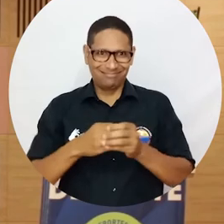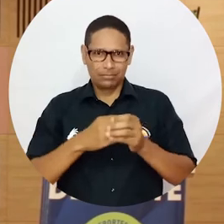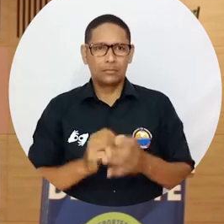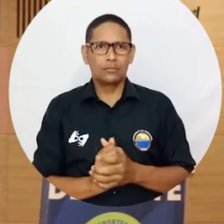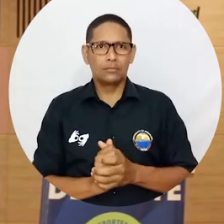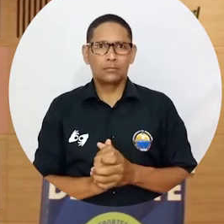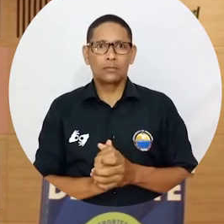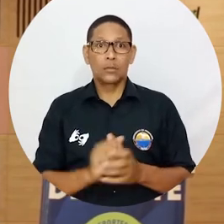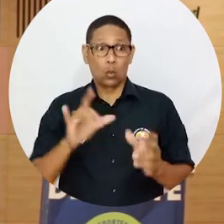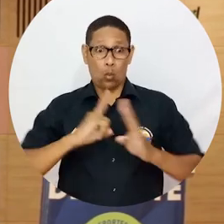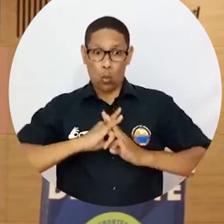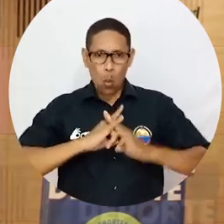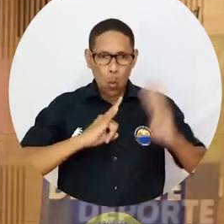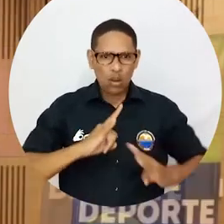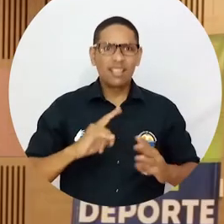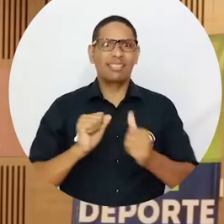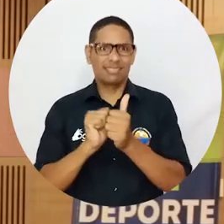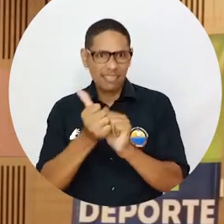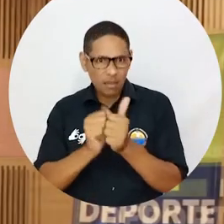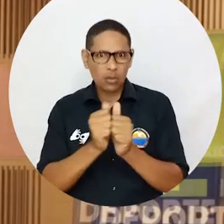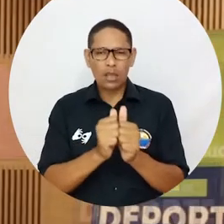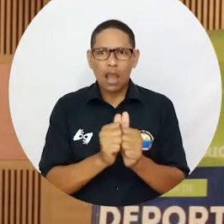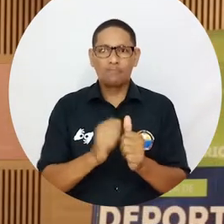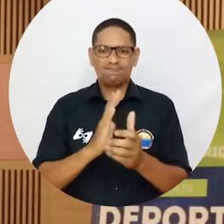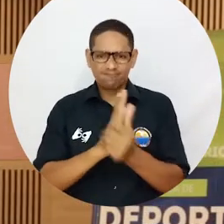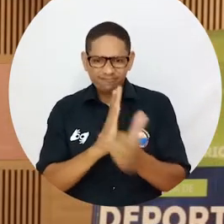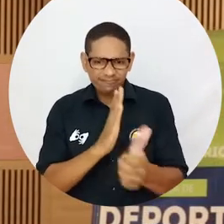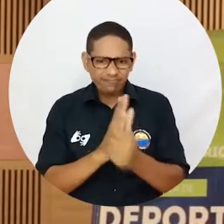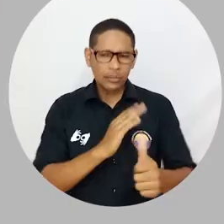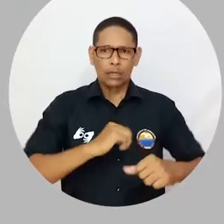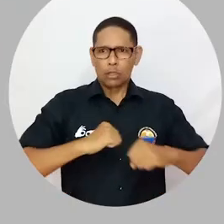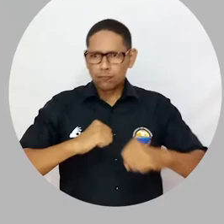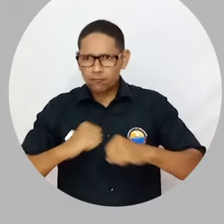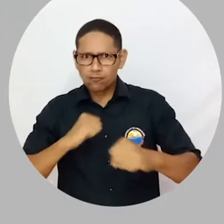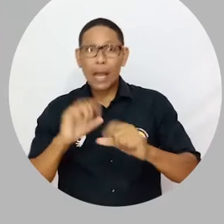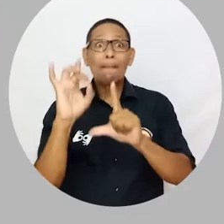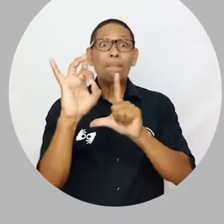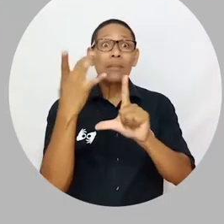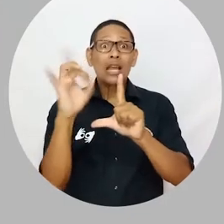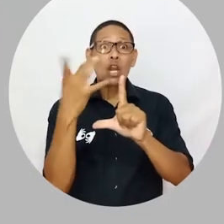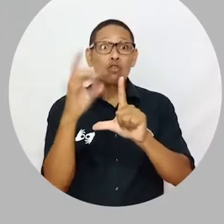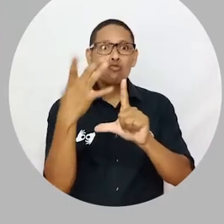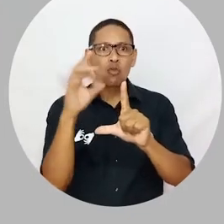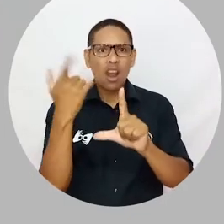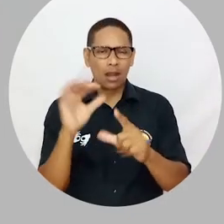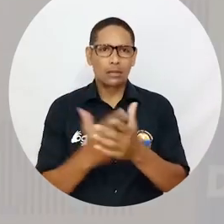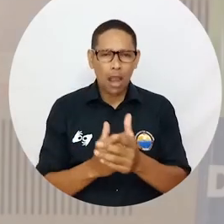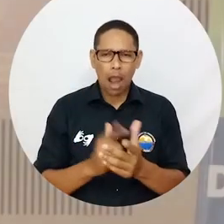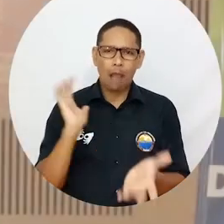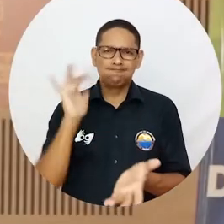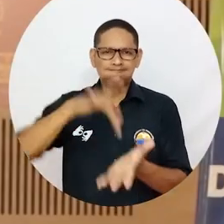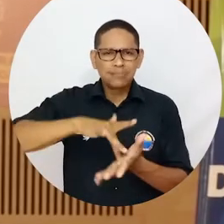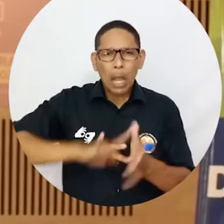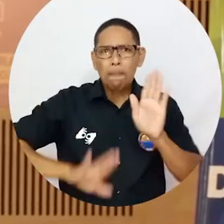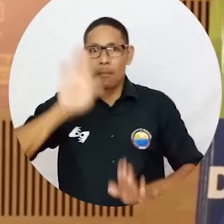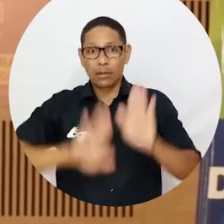de la Universidad del Magdalena demostraron en el tatami su talento y preparación en el torneo virtual de Taekwondo PUMSE de ASCUN Nodo Caribe